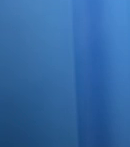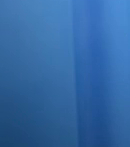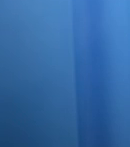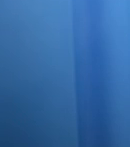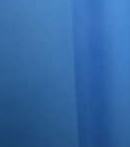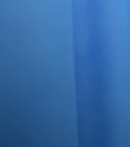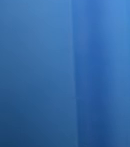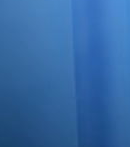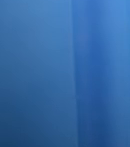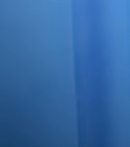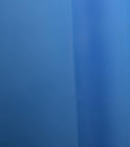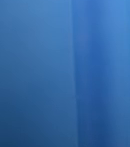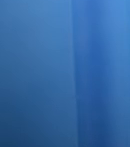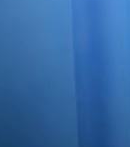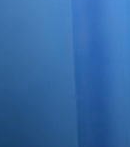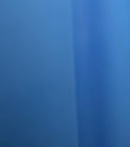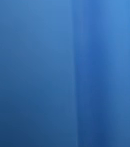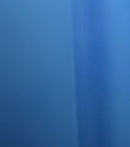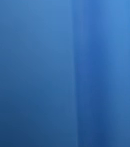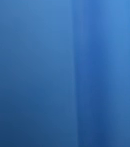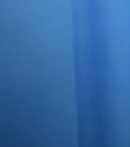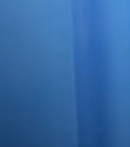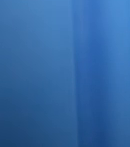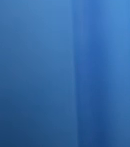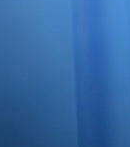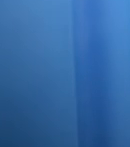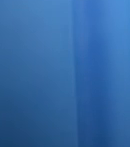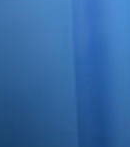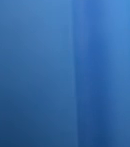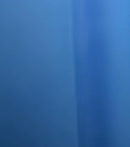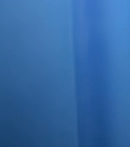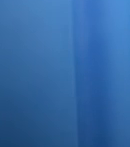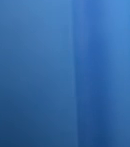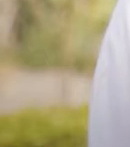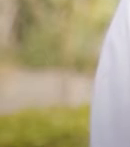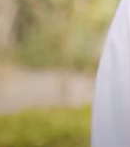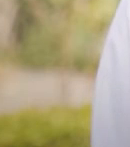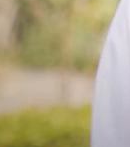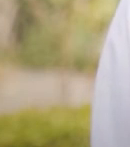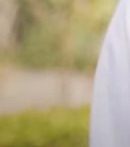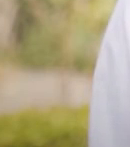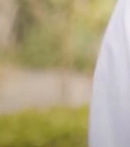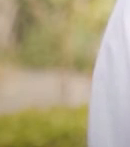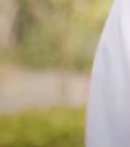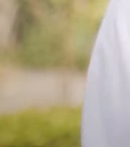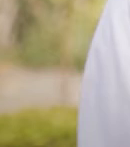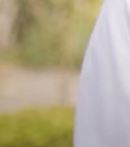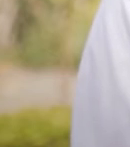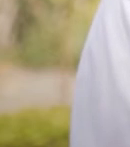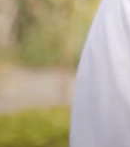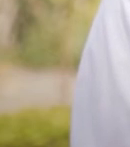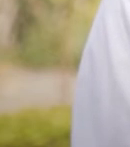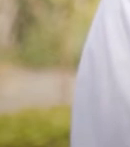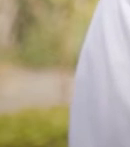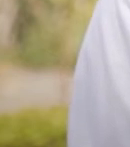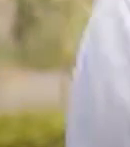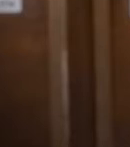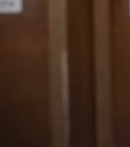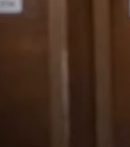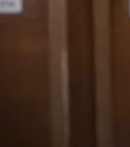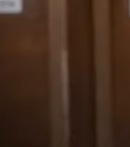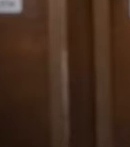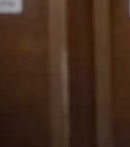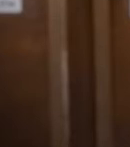Hola, mi nombre es Anaitzi González, soy doctora del Sistema Municipal DIF. Soy Fernanda Moreno, odontóloga del Sistema Municipal